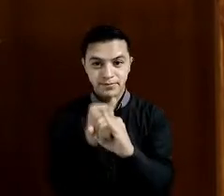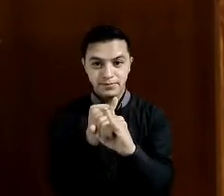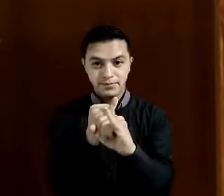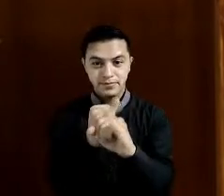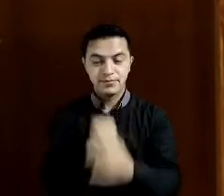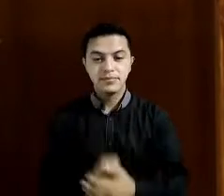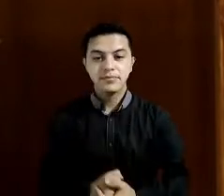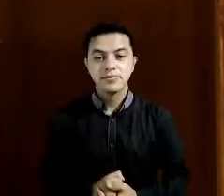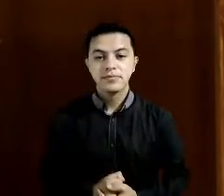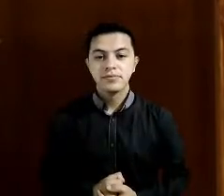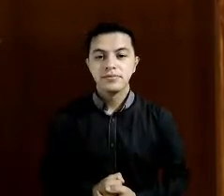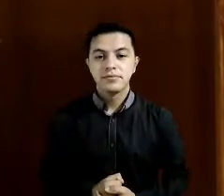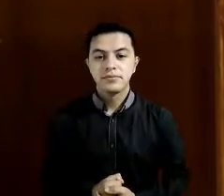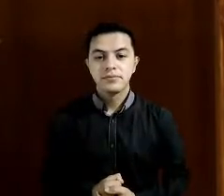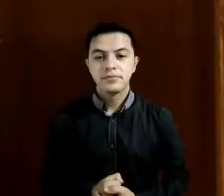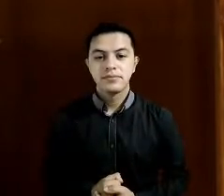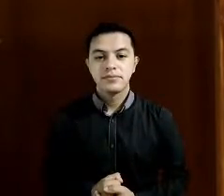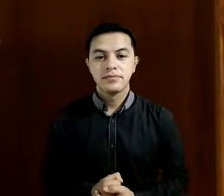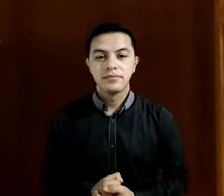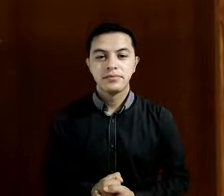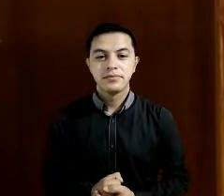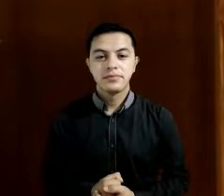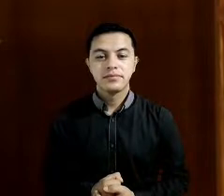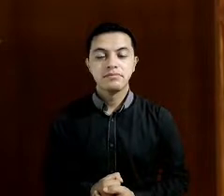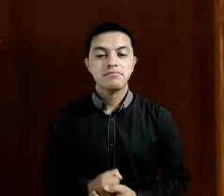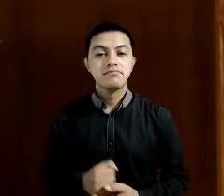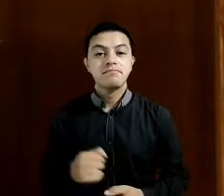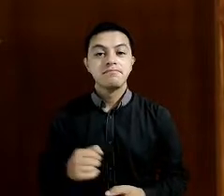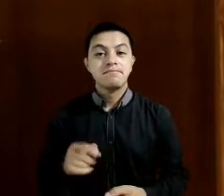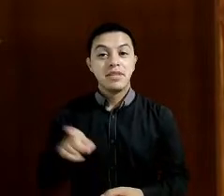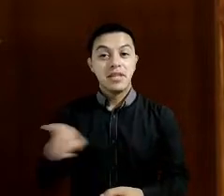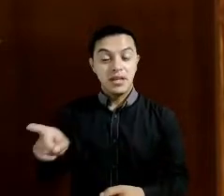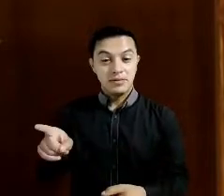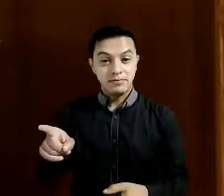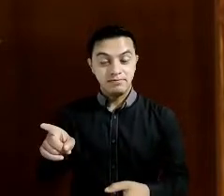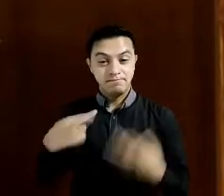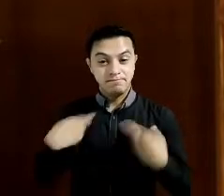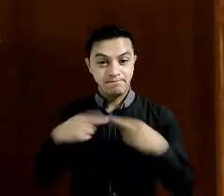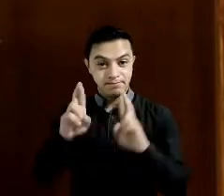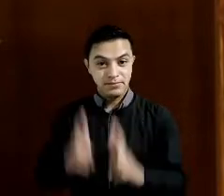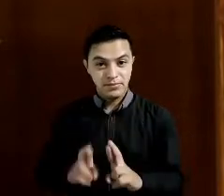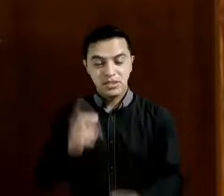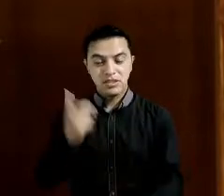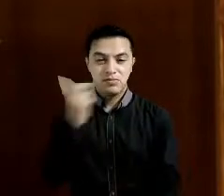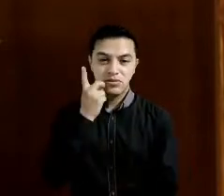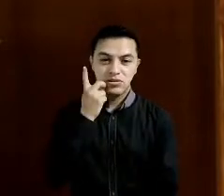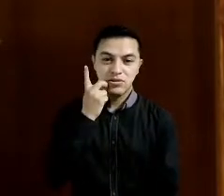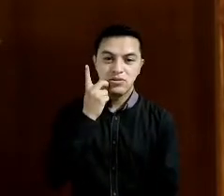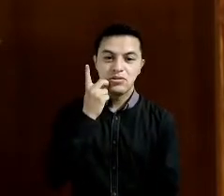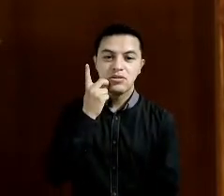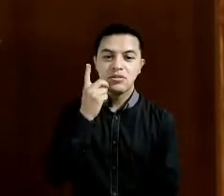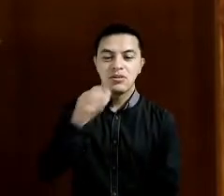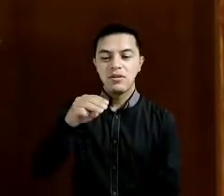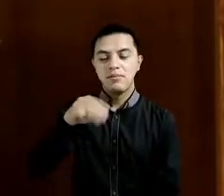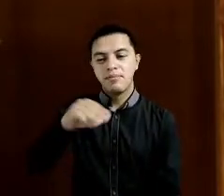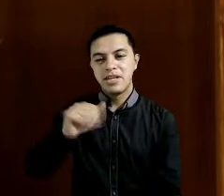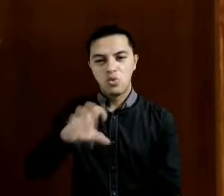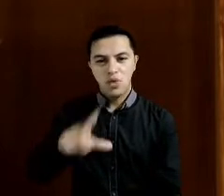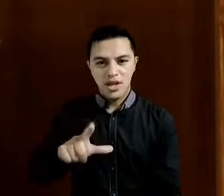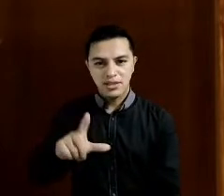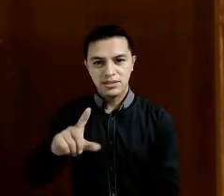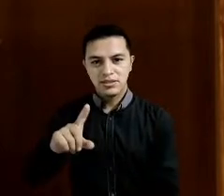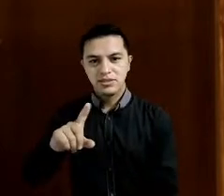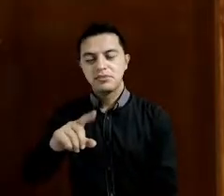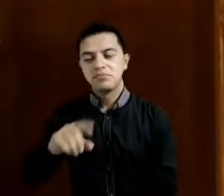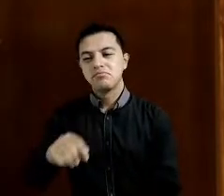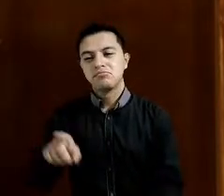Los presentantes, diputado Maurilio Hernández González, diputado Abraham Saroné Campos, con el respaldo del Grupo Parlamentario de